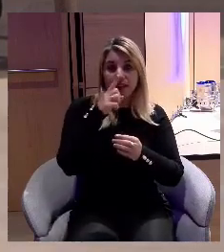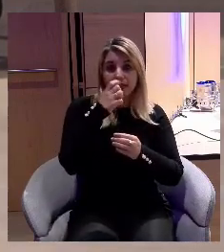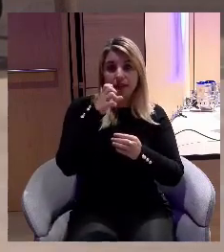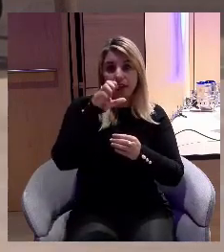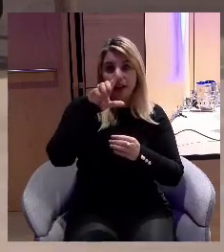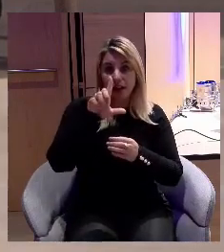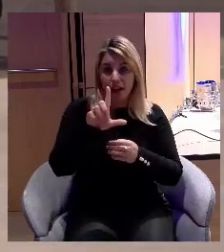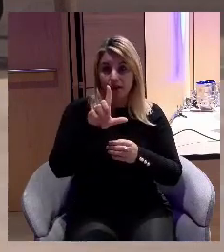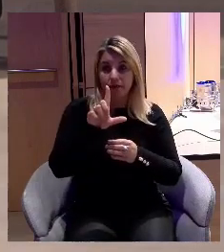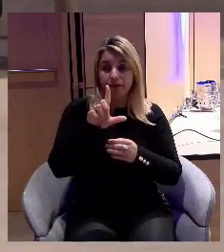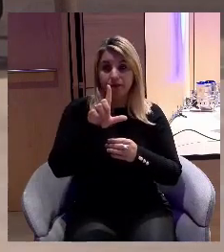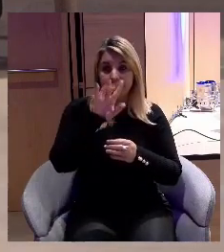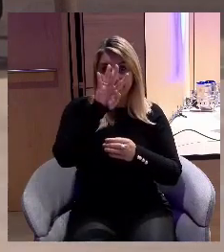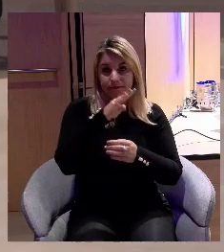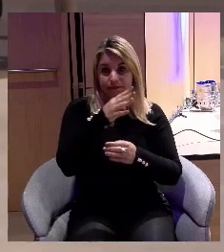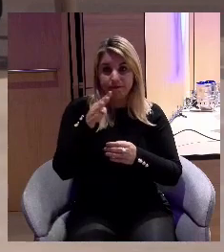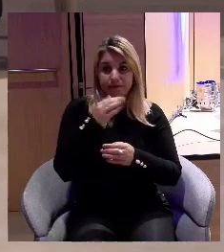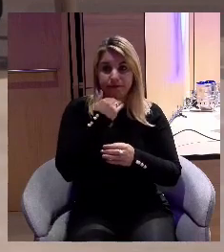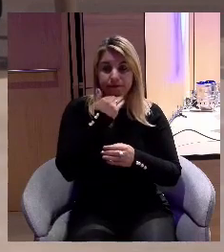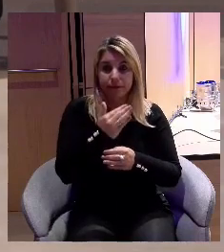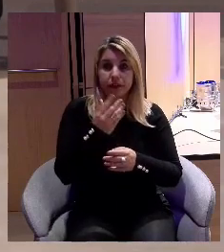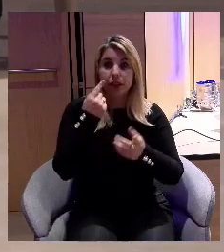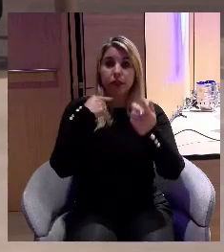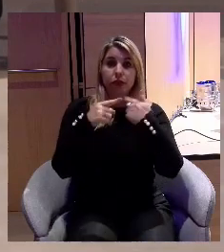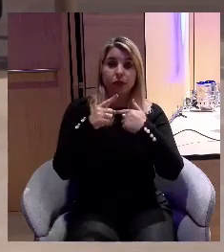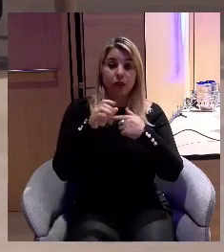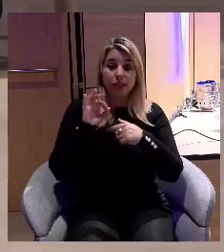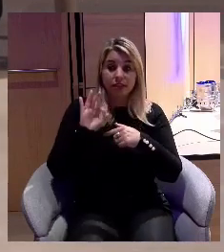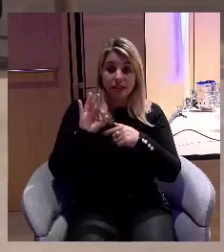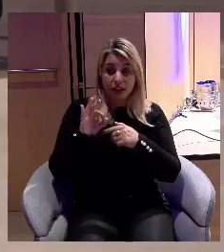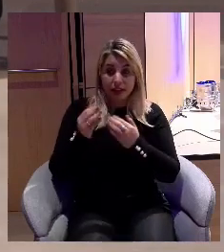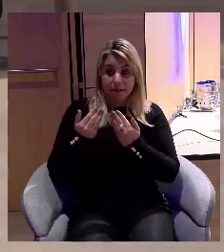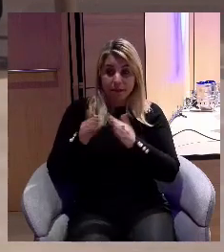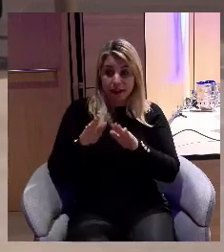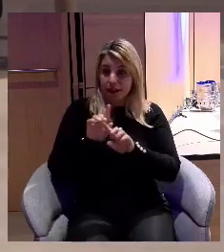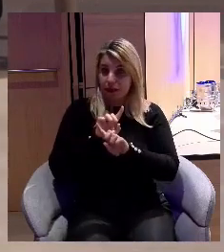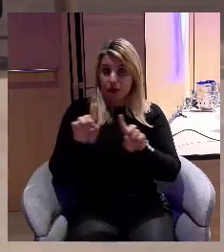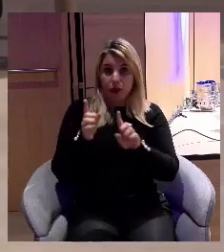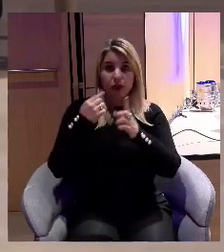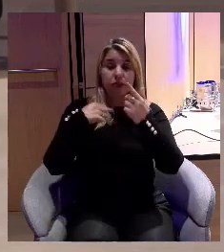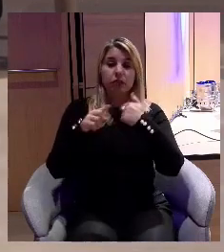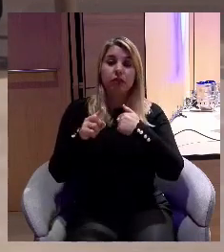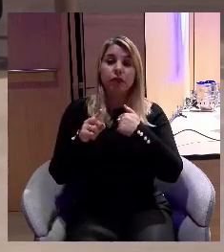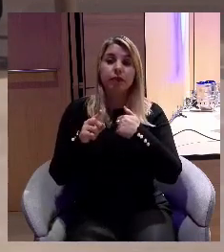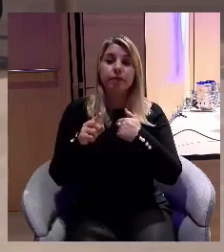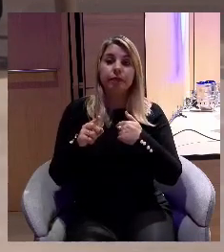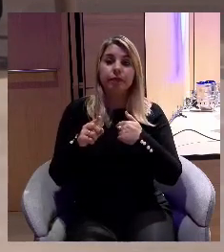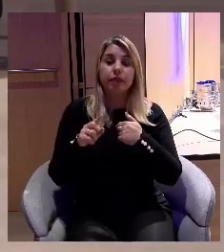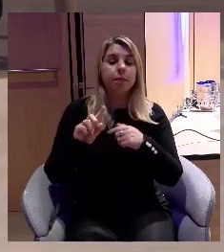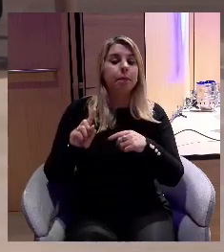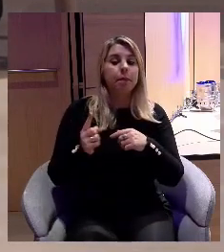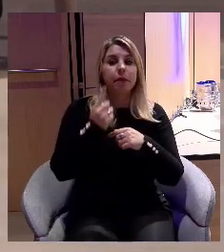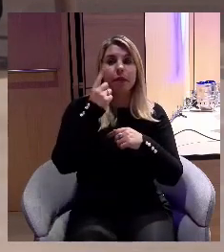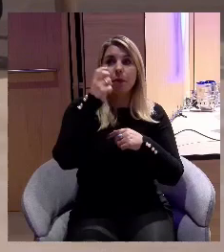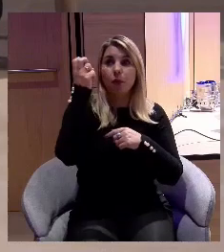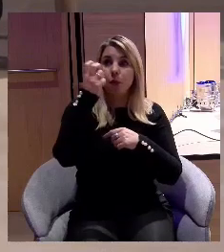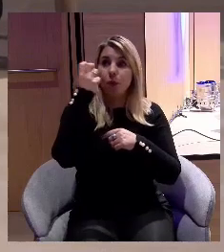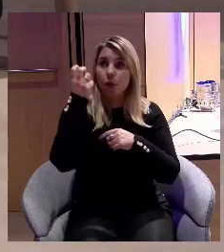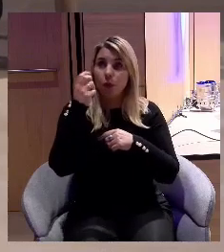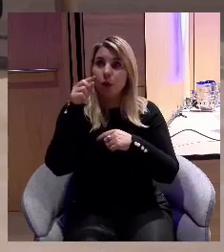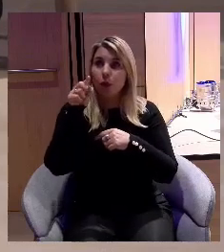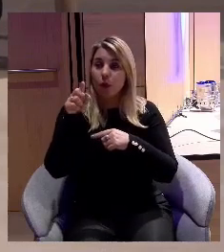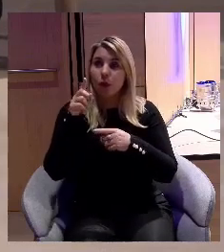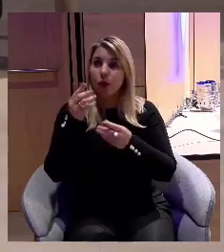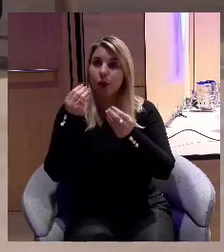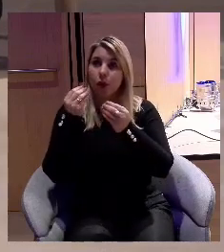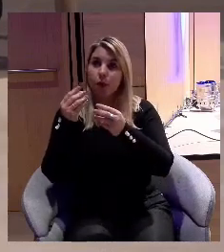que, digamos, no tenemos que empezar todo de cero porque vamos descubriendo protocolos. Bueno, mira, primero podemos buscar así, tratar de